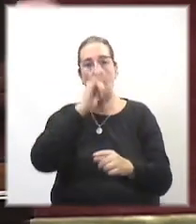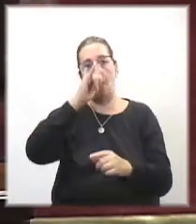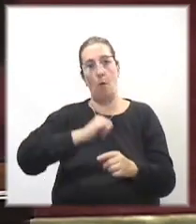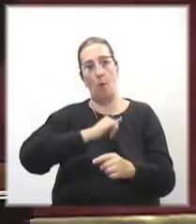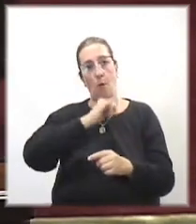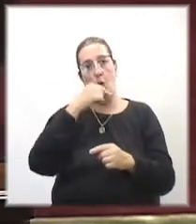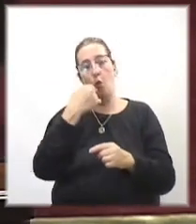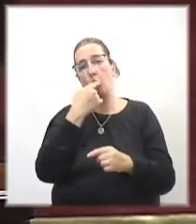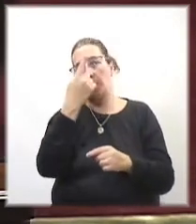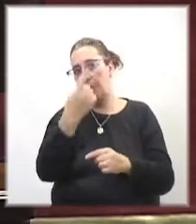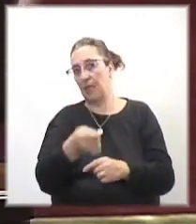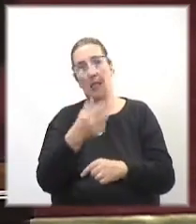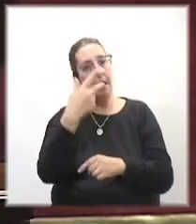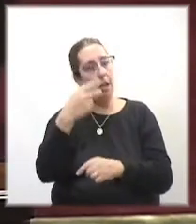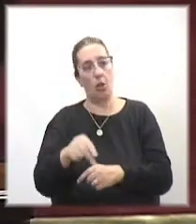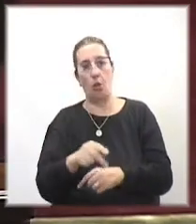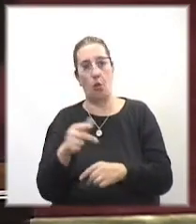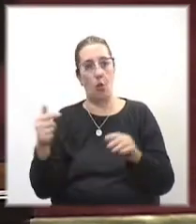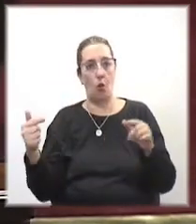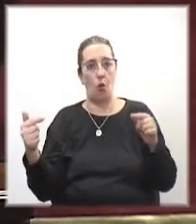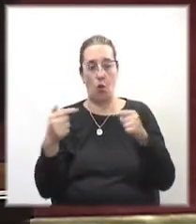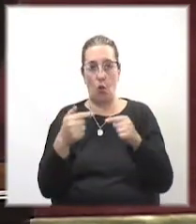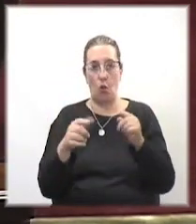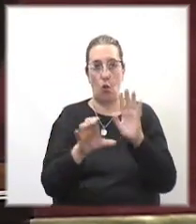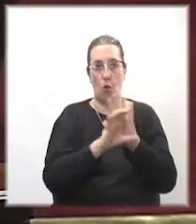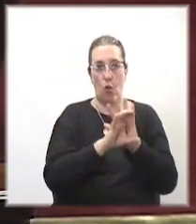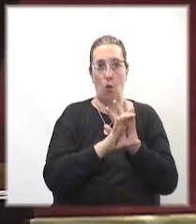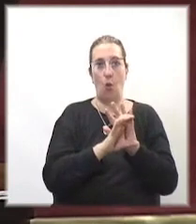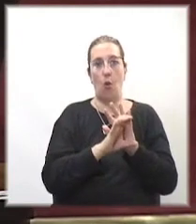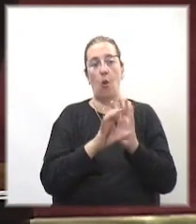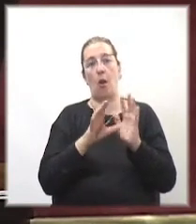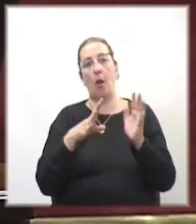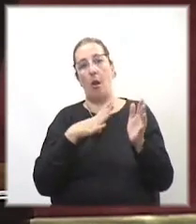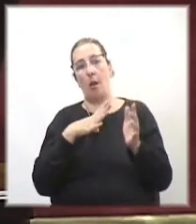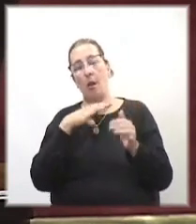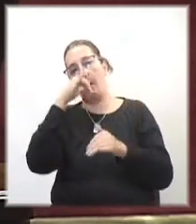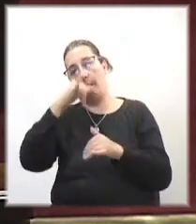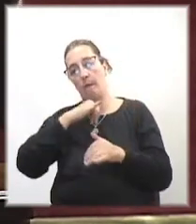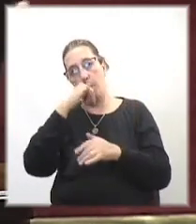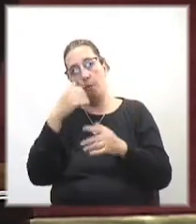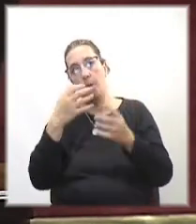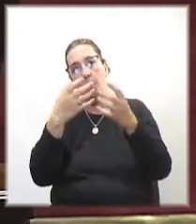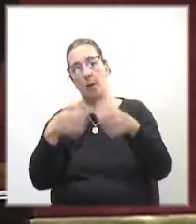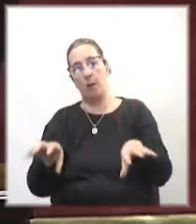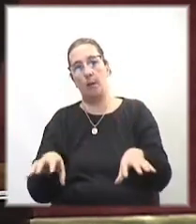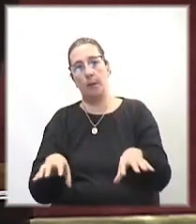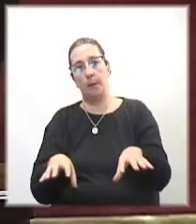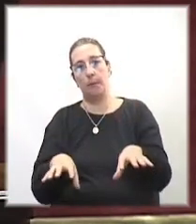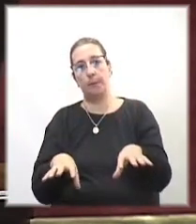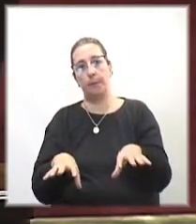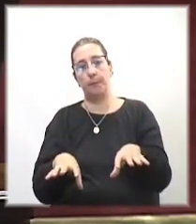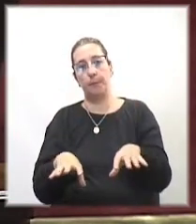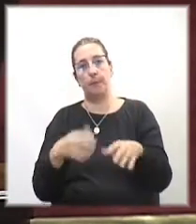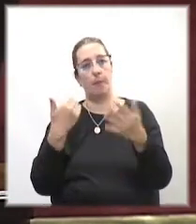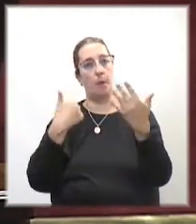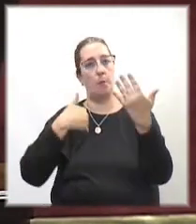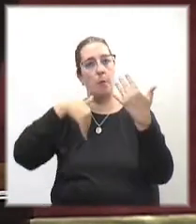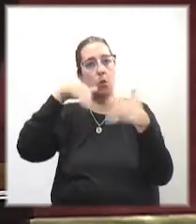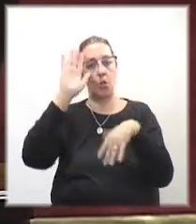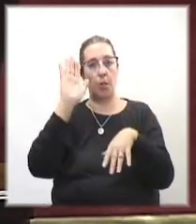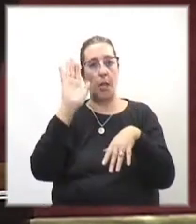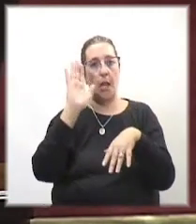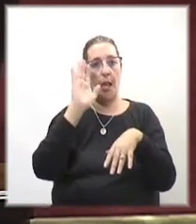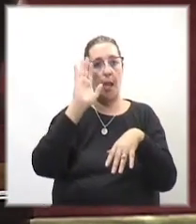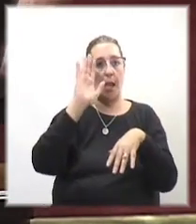otro que dicen que no. Tenemos informes a favor, informes en contra, tenemos informes divididos. La mayoría de la cátedra, por un lado,